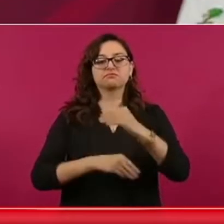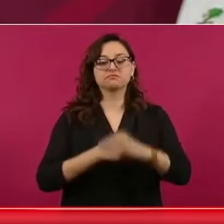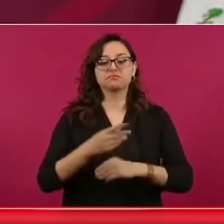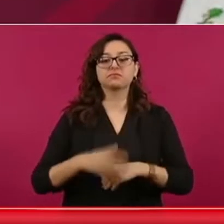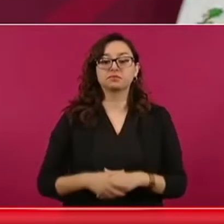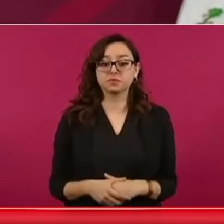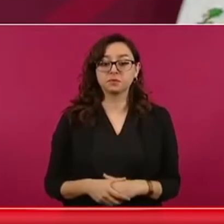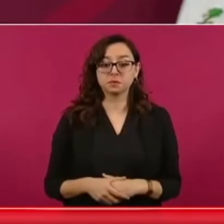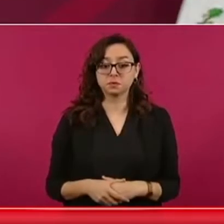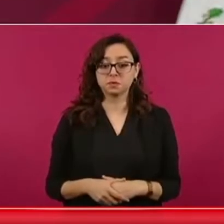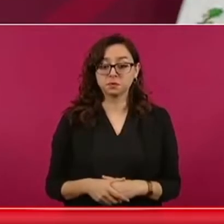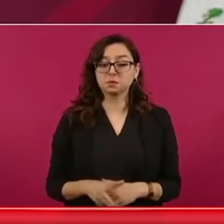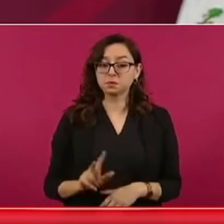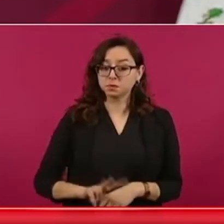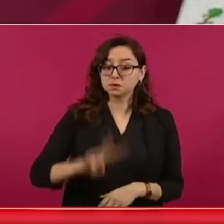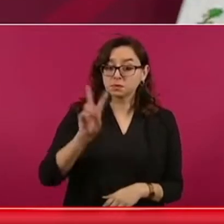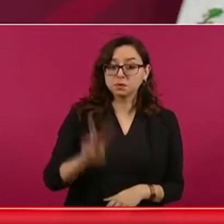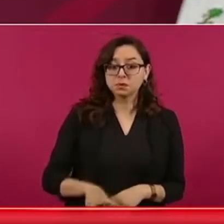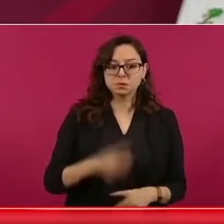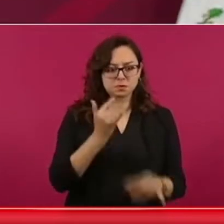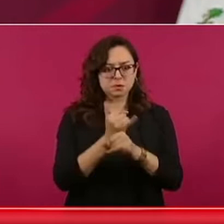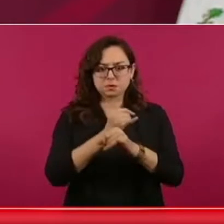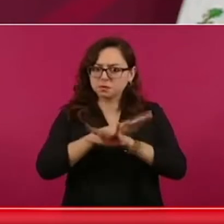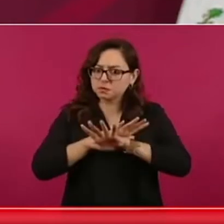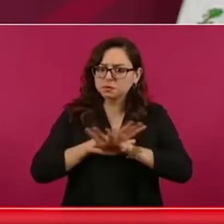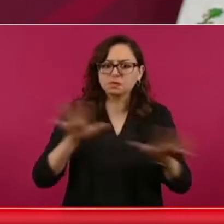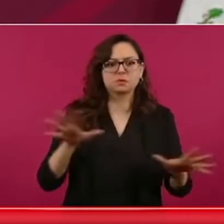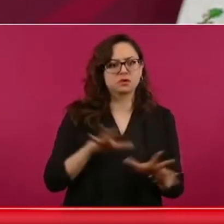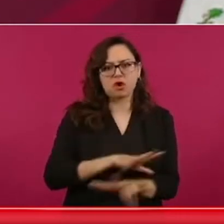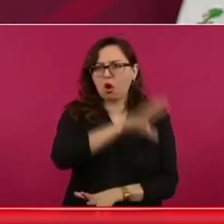Es bueno que salga todo.